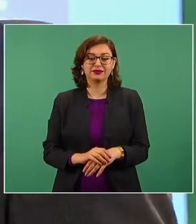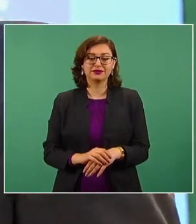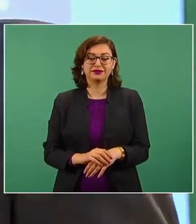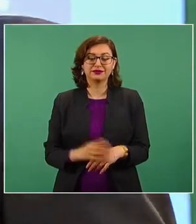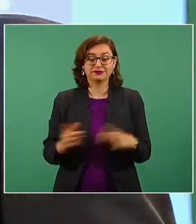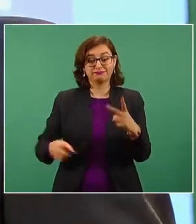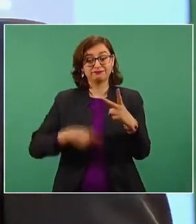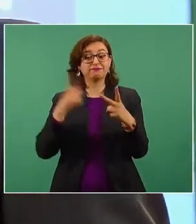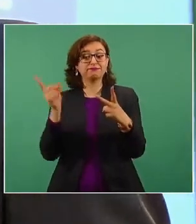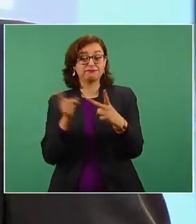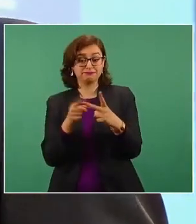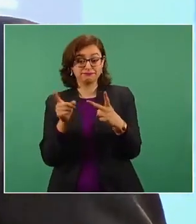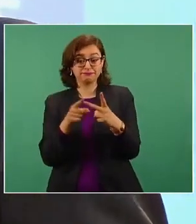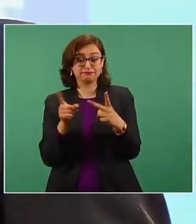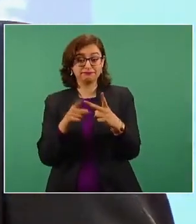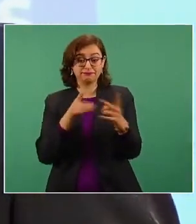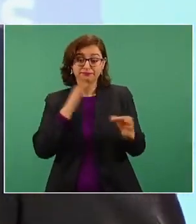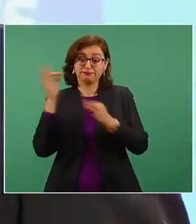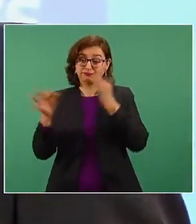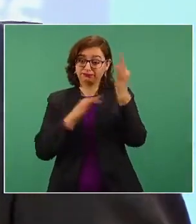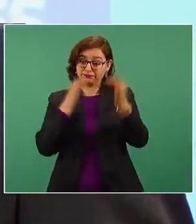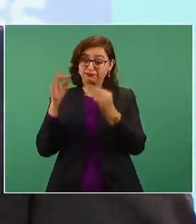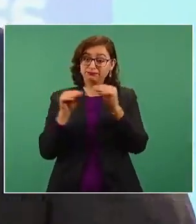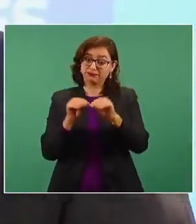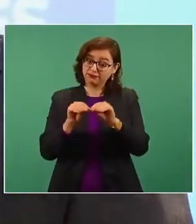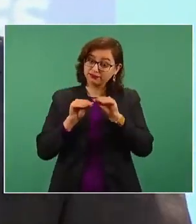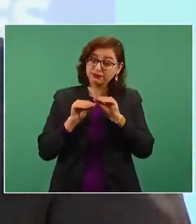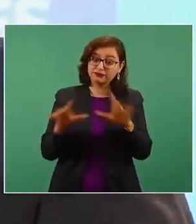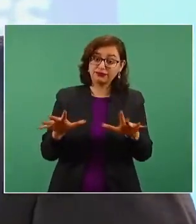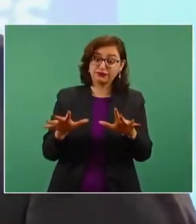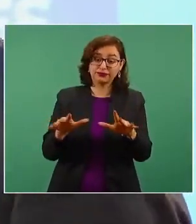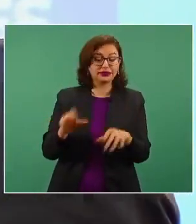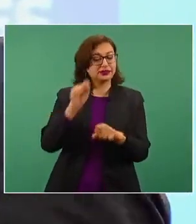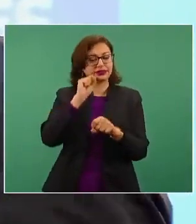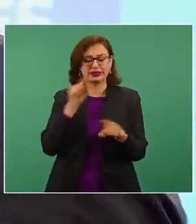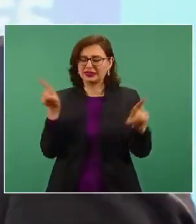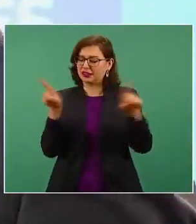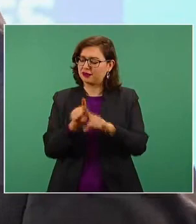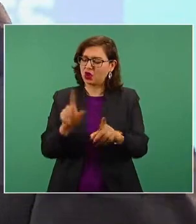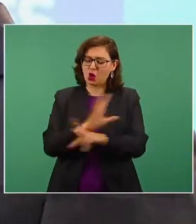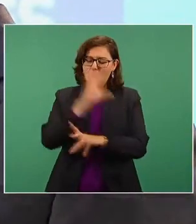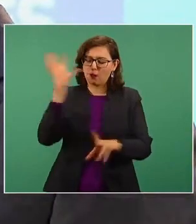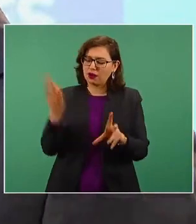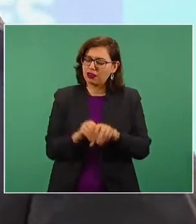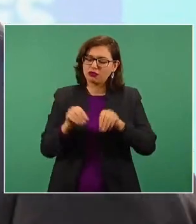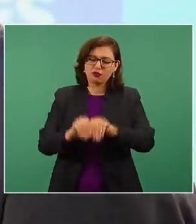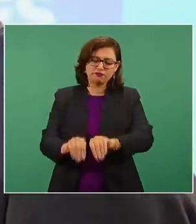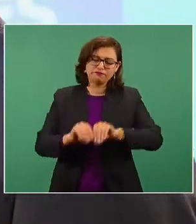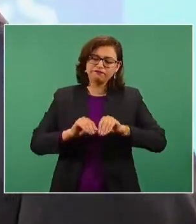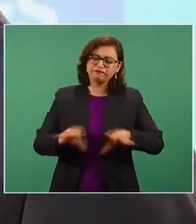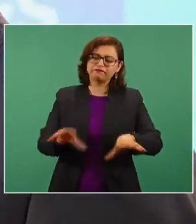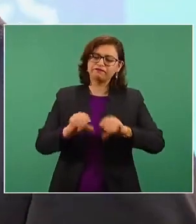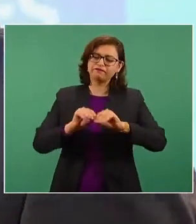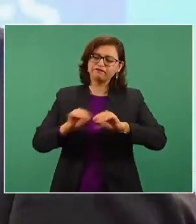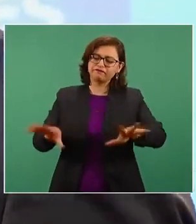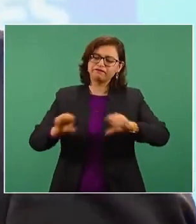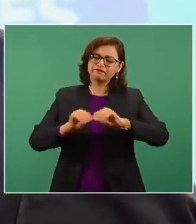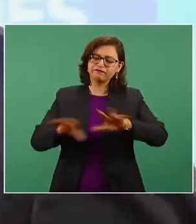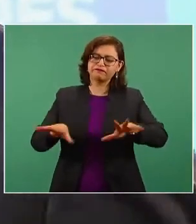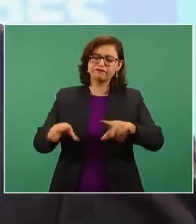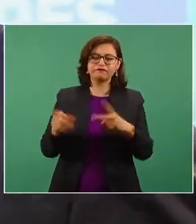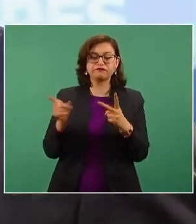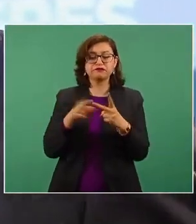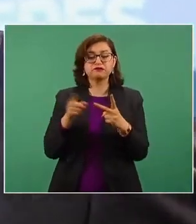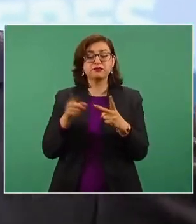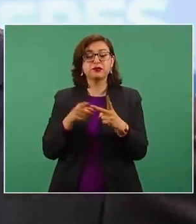La otra campaña a la que vamos a dedicar también todo el tiempo es a